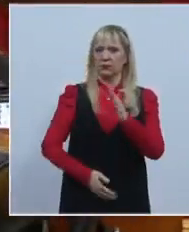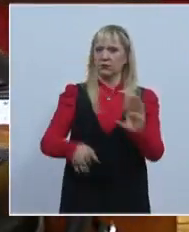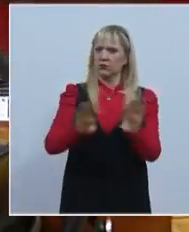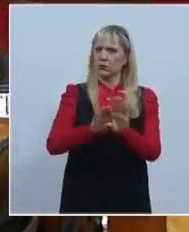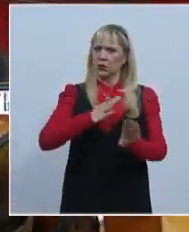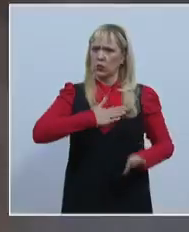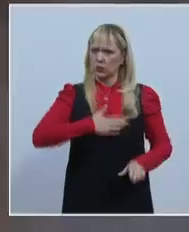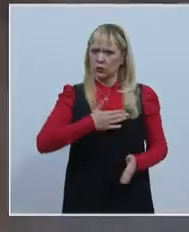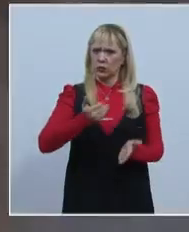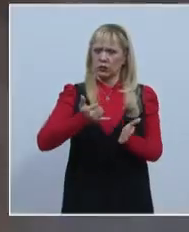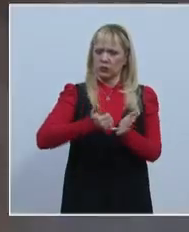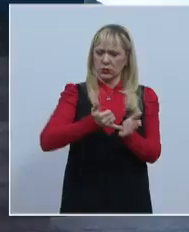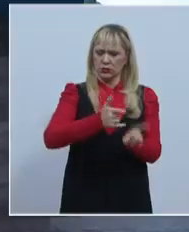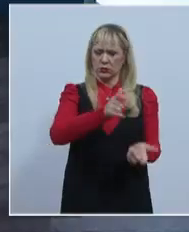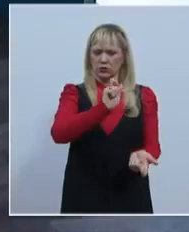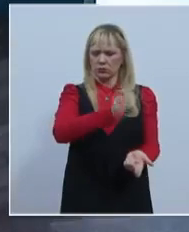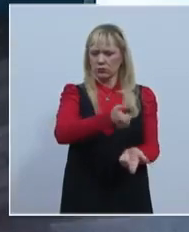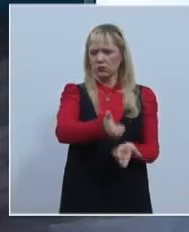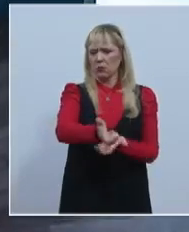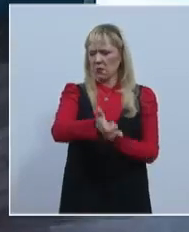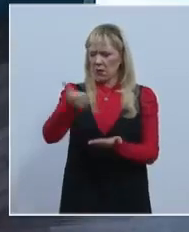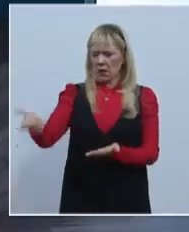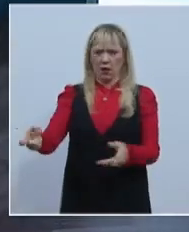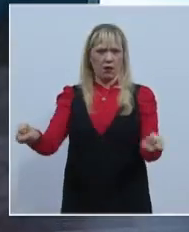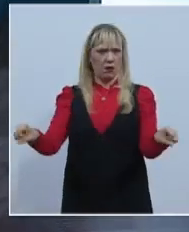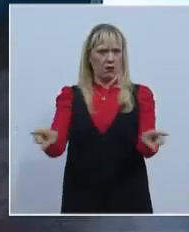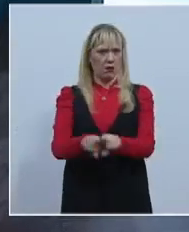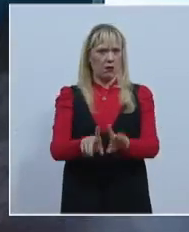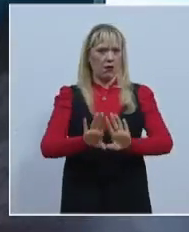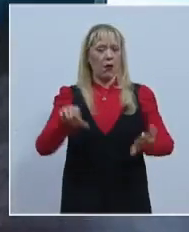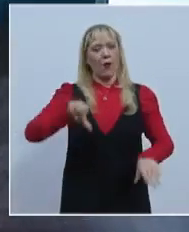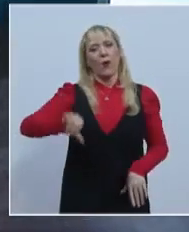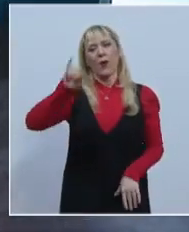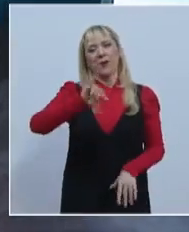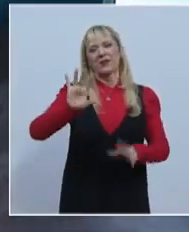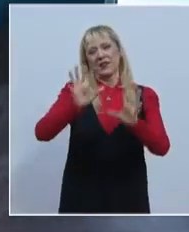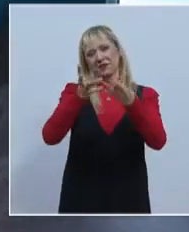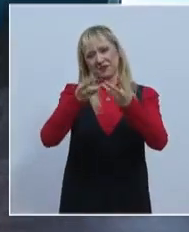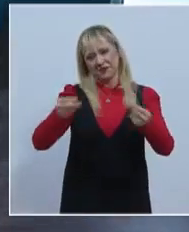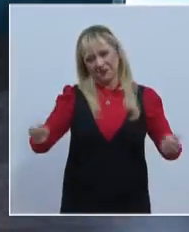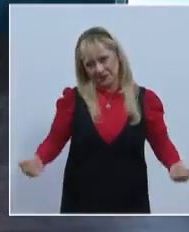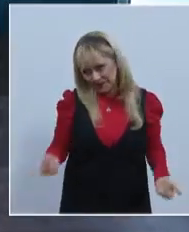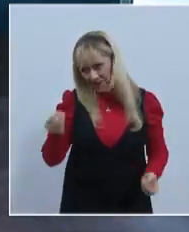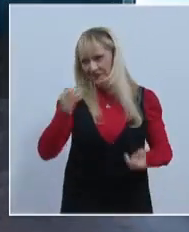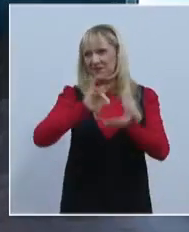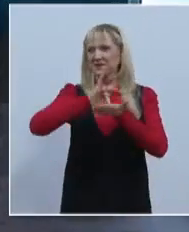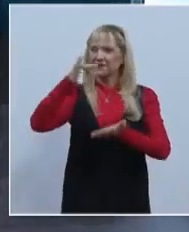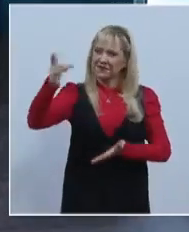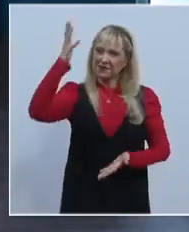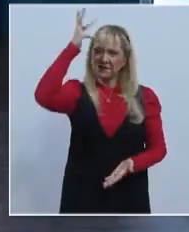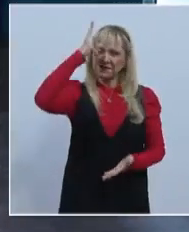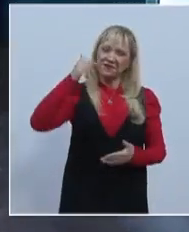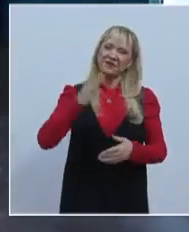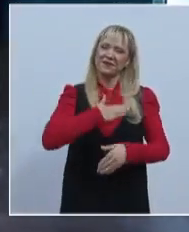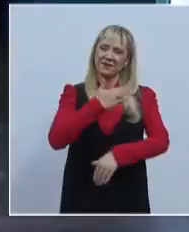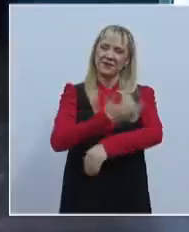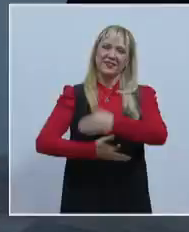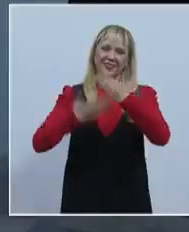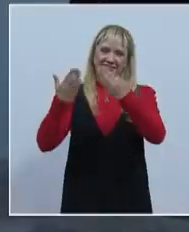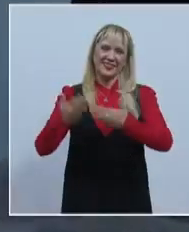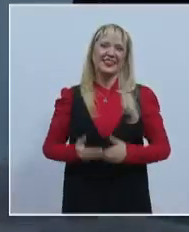proporcionalidad tributaria. Esos fueron los asuntos que resolvió el Pleno de la Corte en la sesión de este jueves. Enterados, Mario. Muchas gracias. Muy buenas